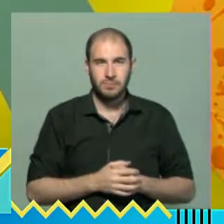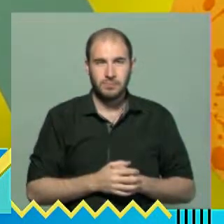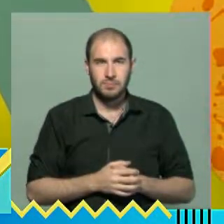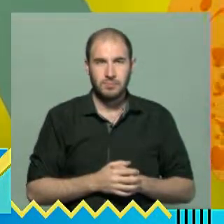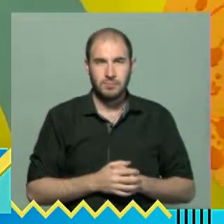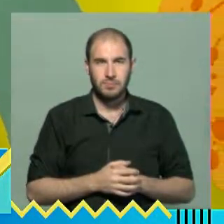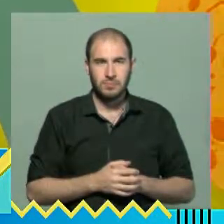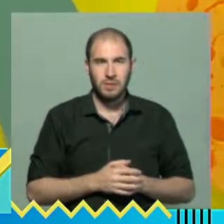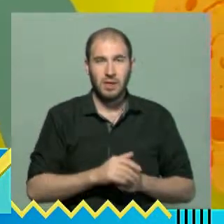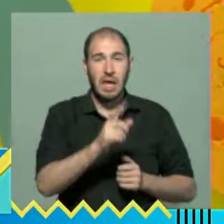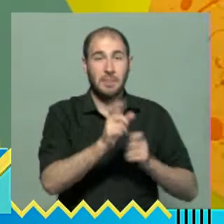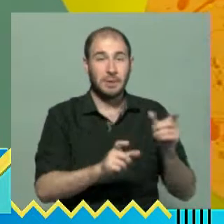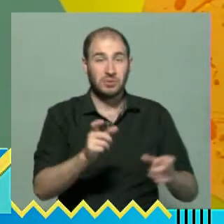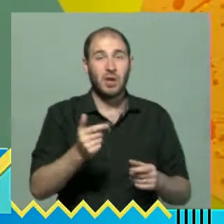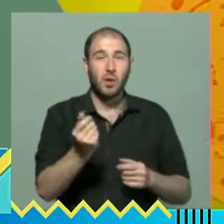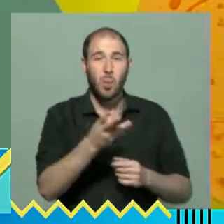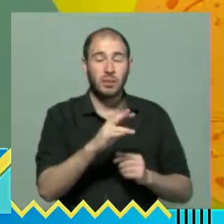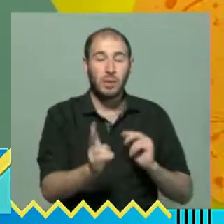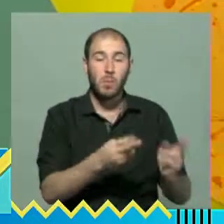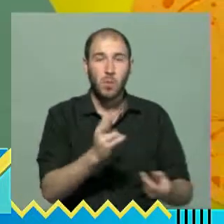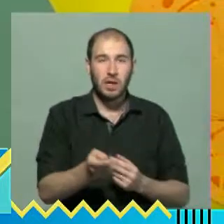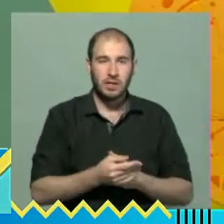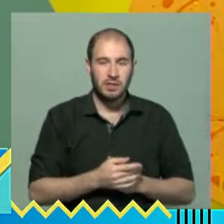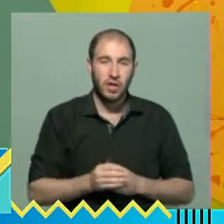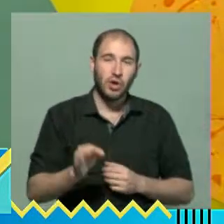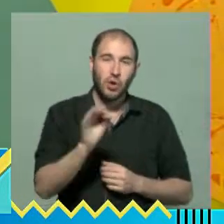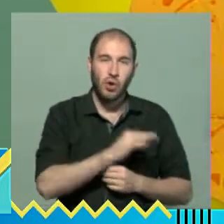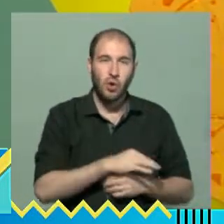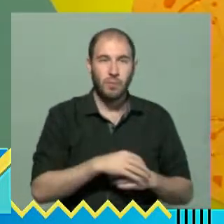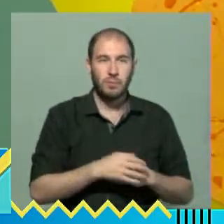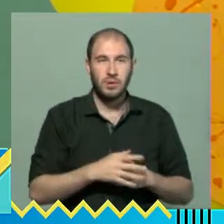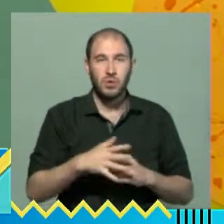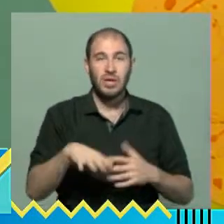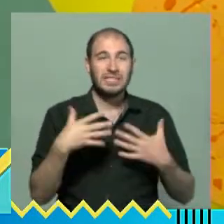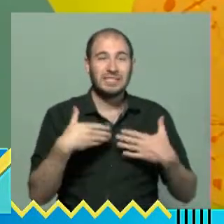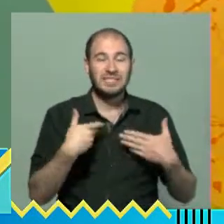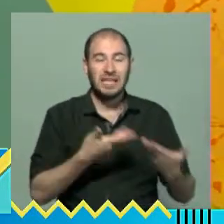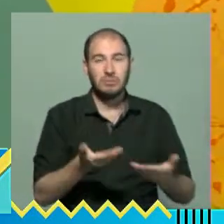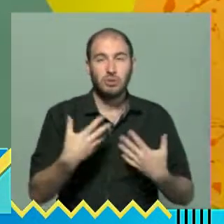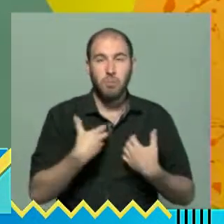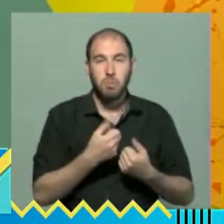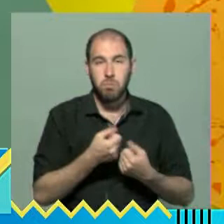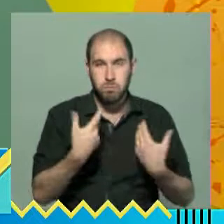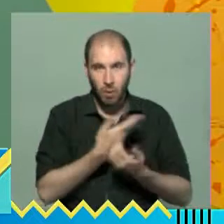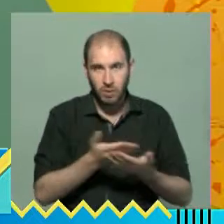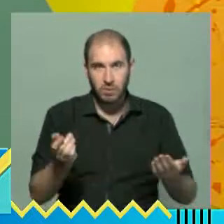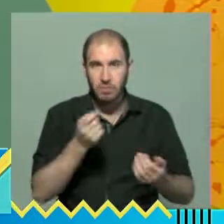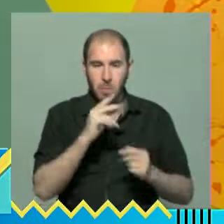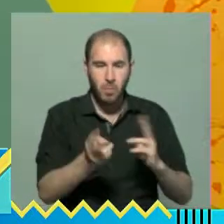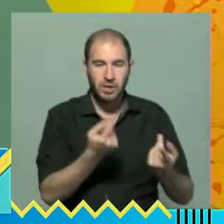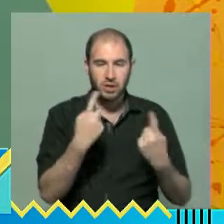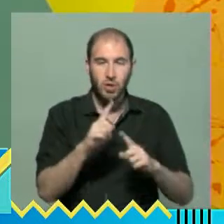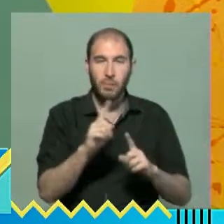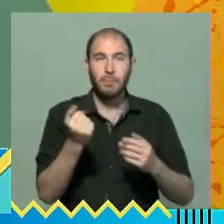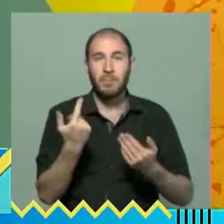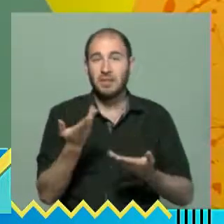cuántas personas mueren o se pierden en los servicios públicos, no hablemos de que se mueren, pero dejan